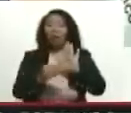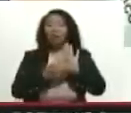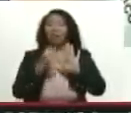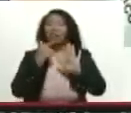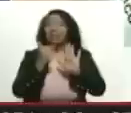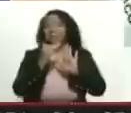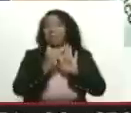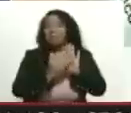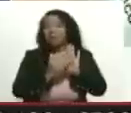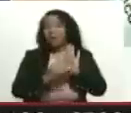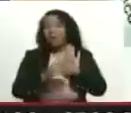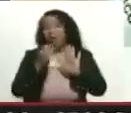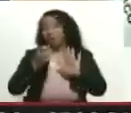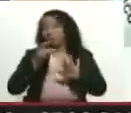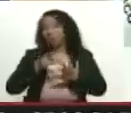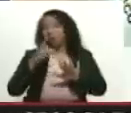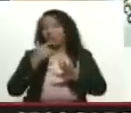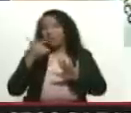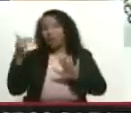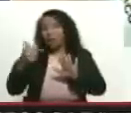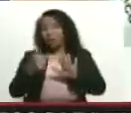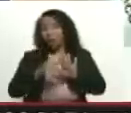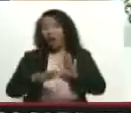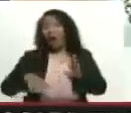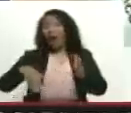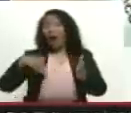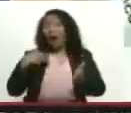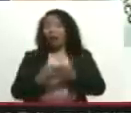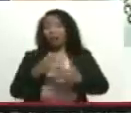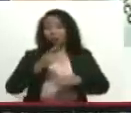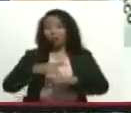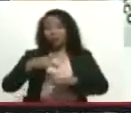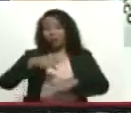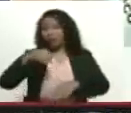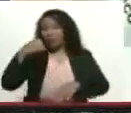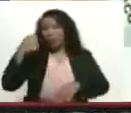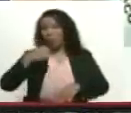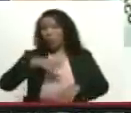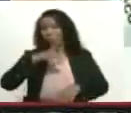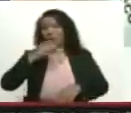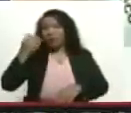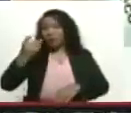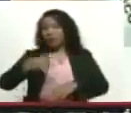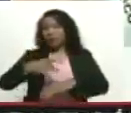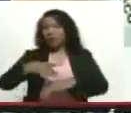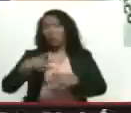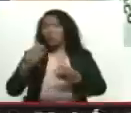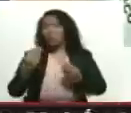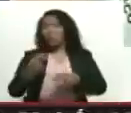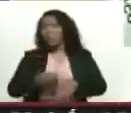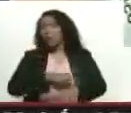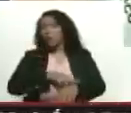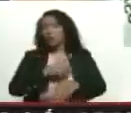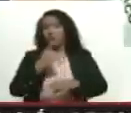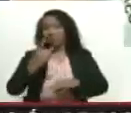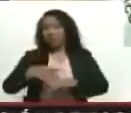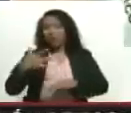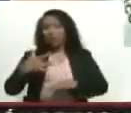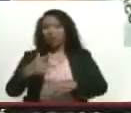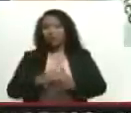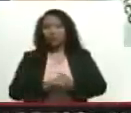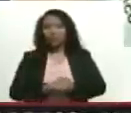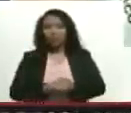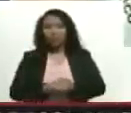menos graves. Desde esos delitos menos graves hasta delitos como este, muy graves, muy